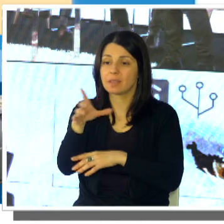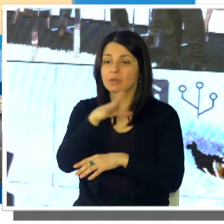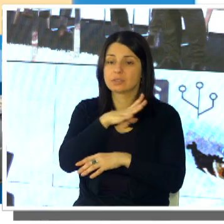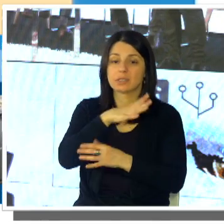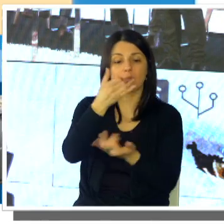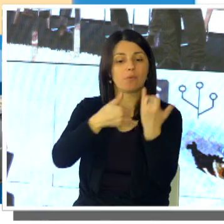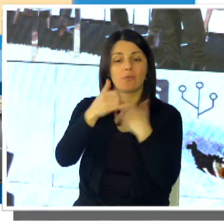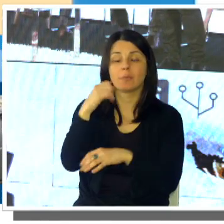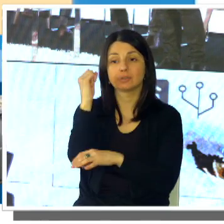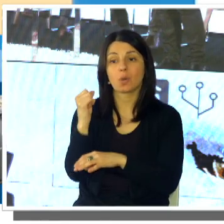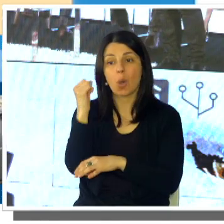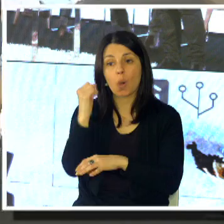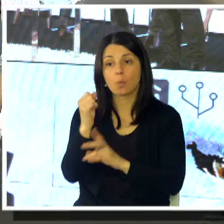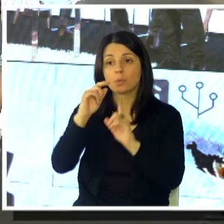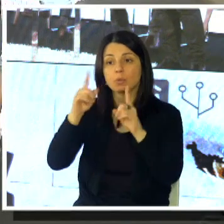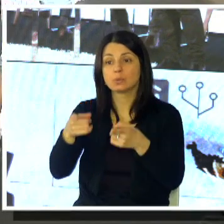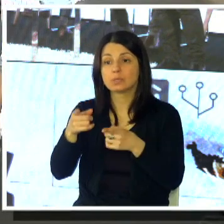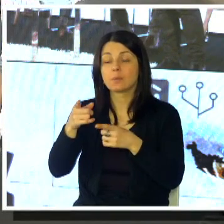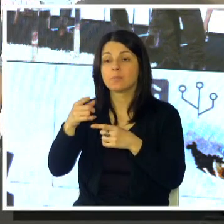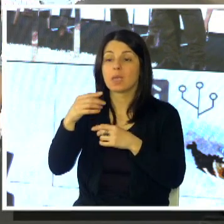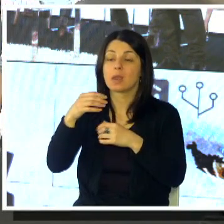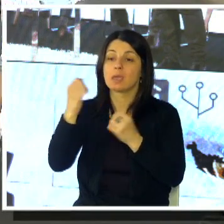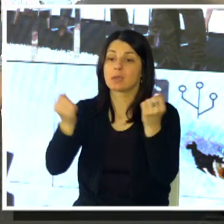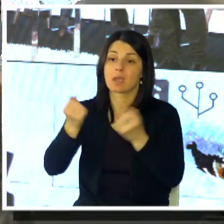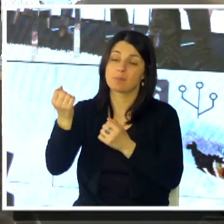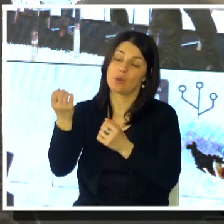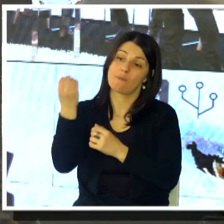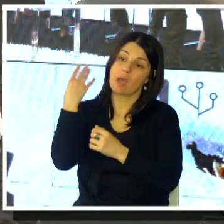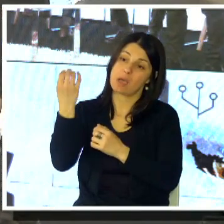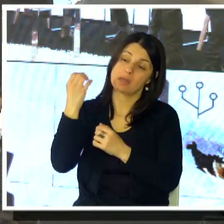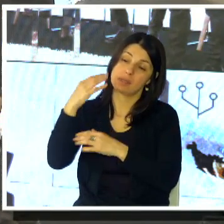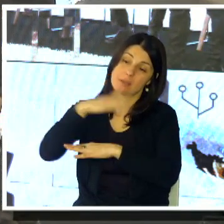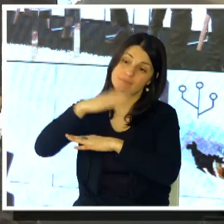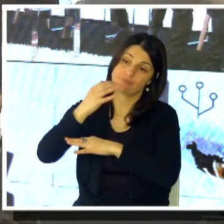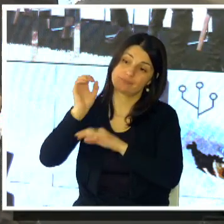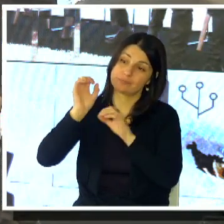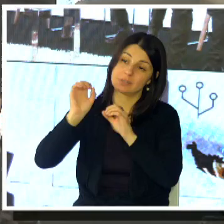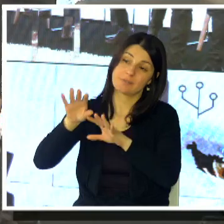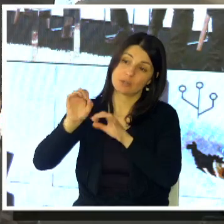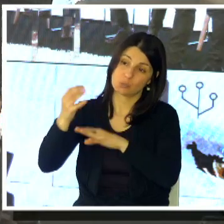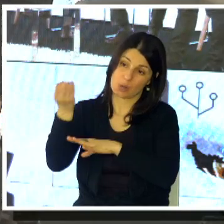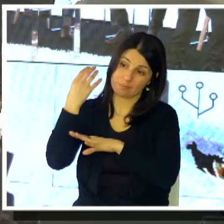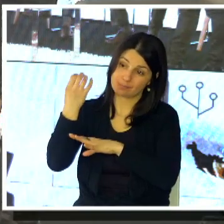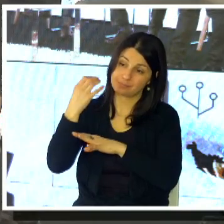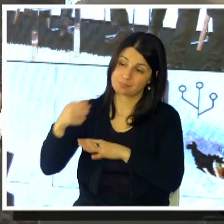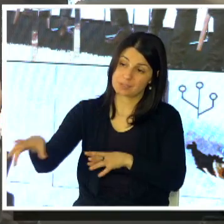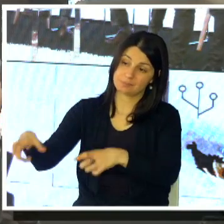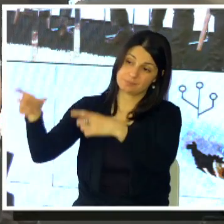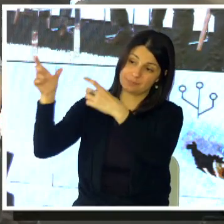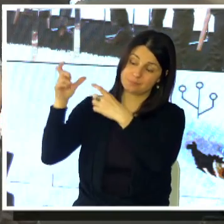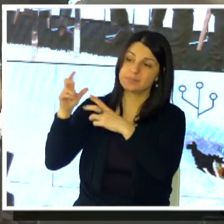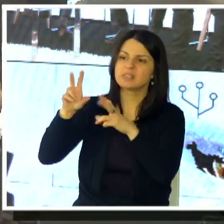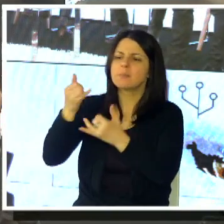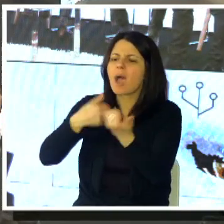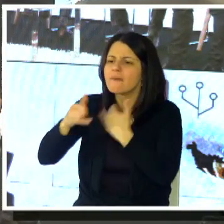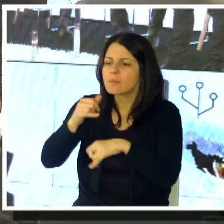de los buses y de los camiones de basura y muchas cosas más. El desafío ahora es ver qué hacemos con estos datos en tiempo